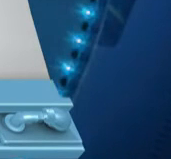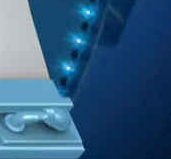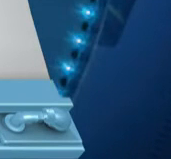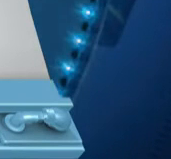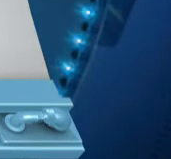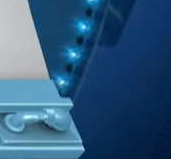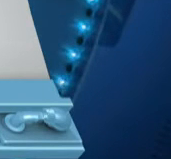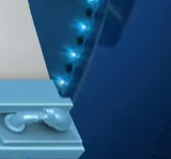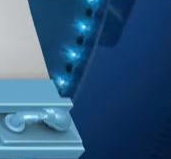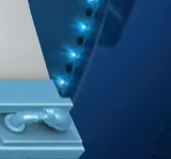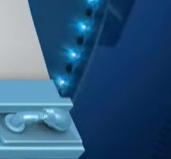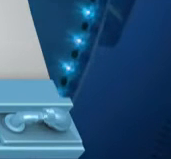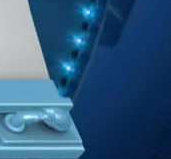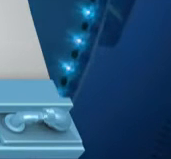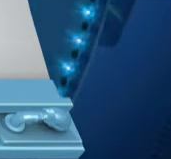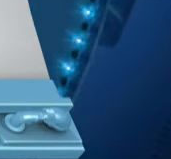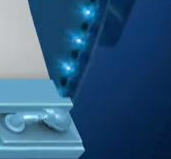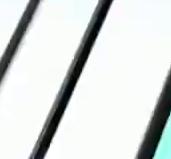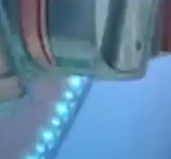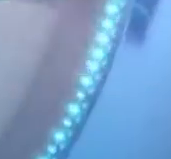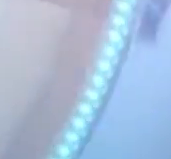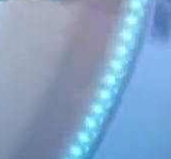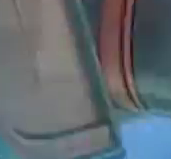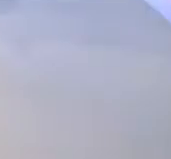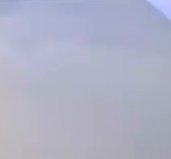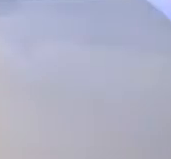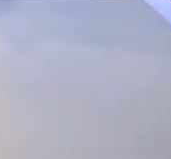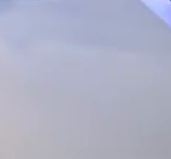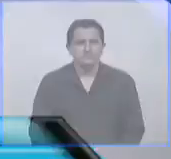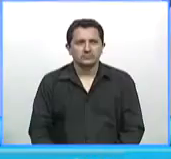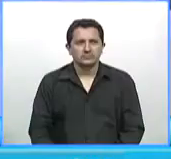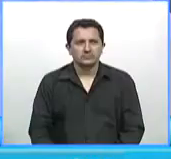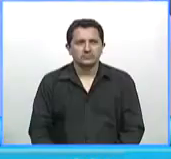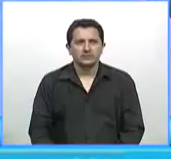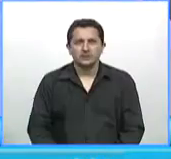está enterando ahí, mi novio. ¡A un vivo! Le avisé porque se